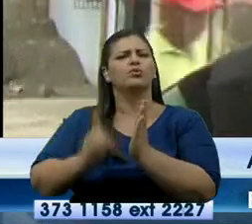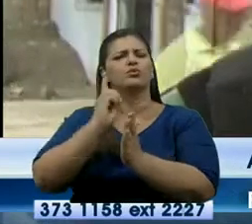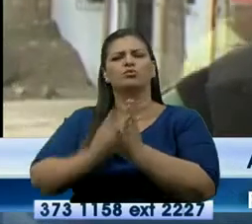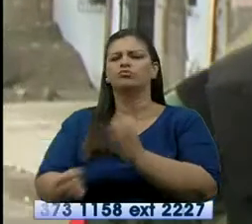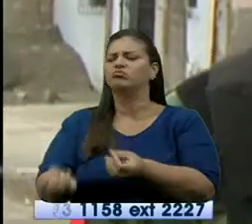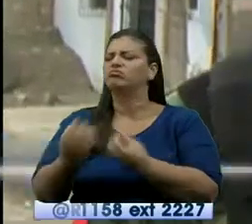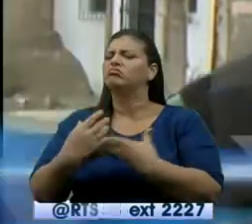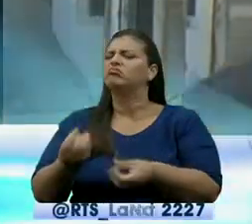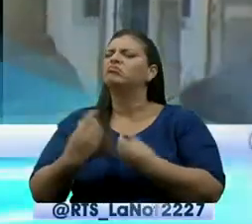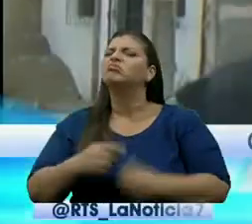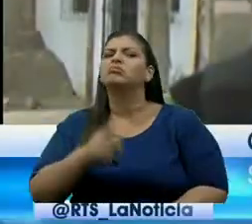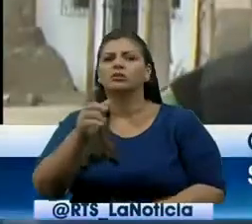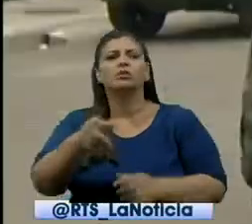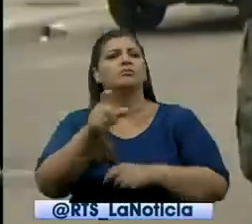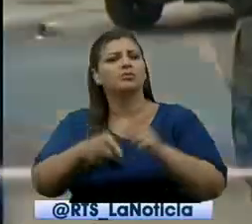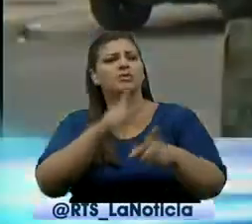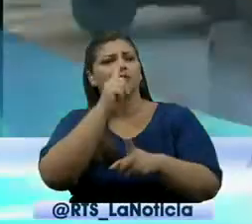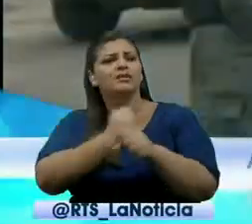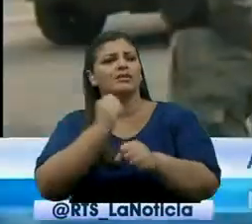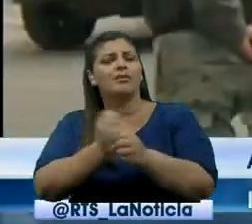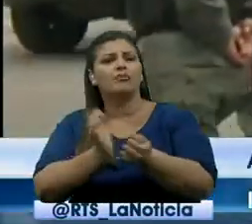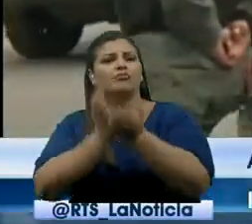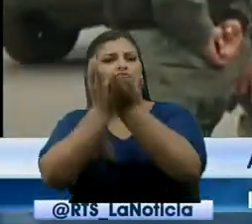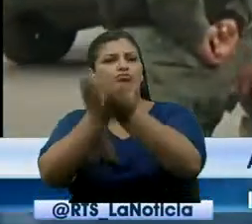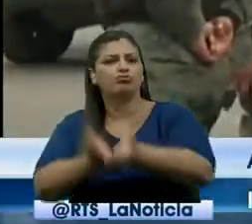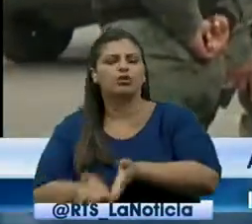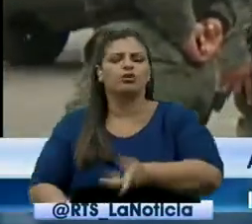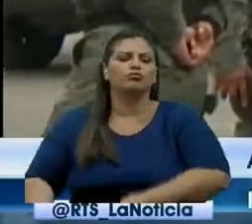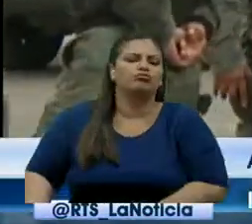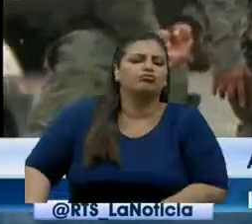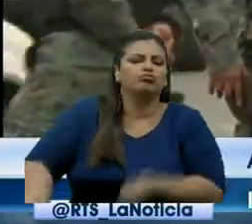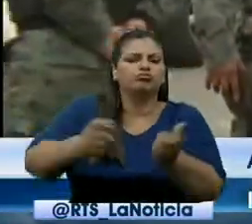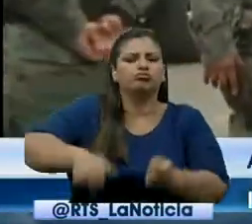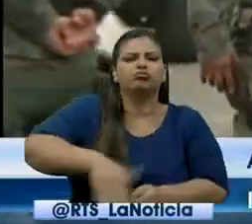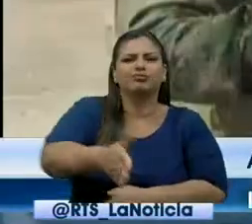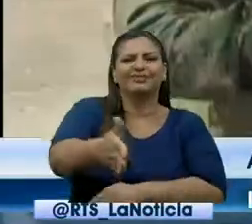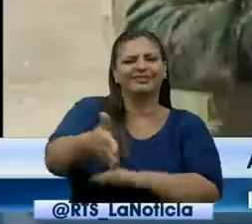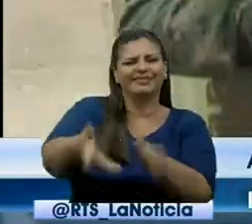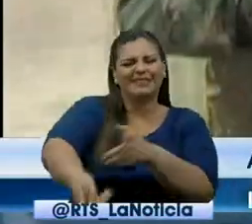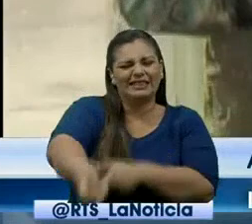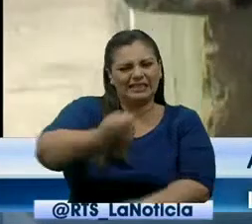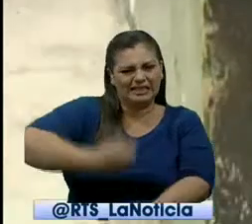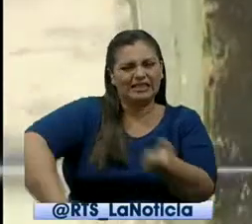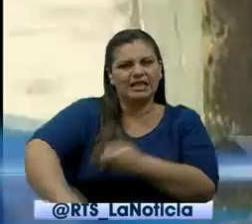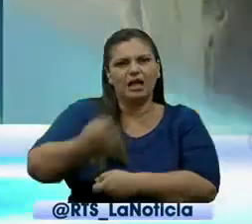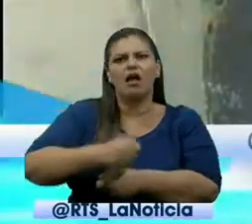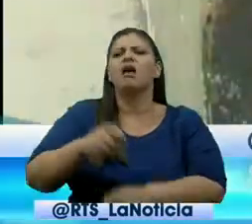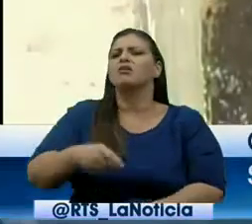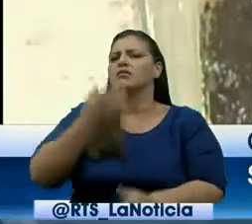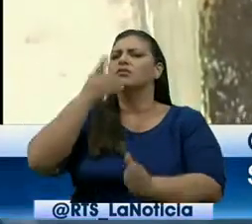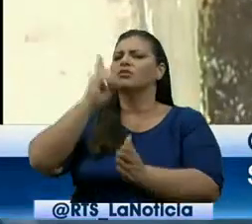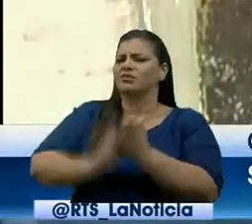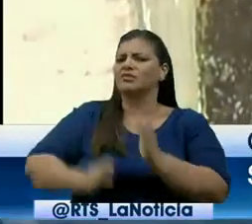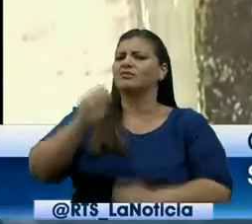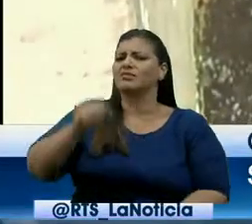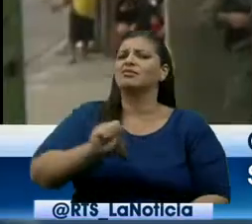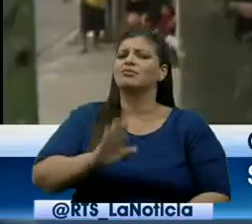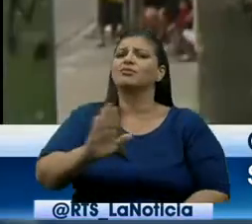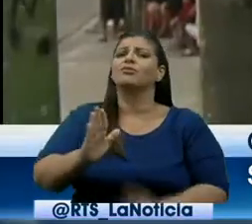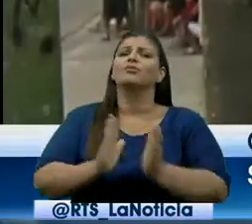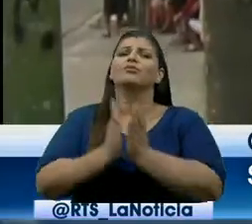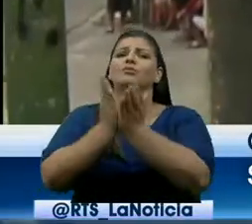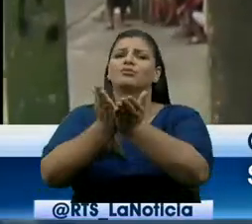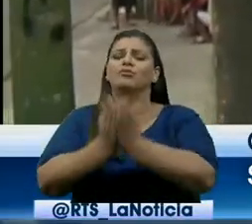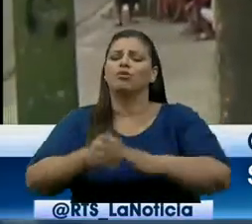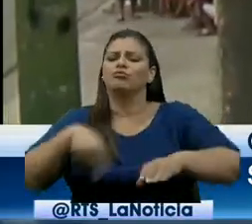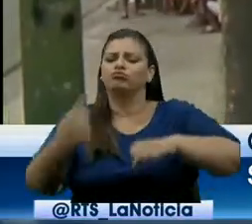de pescadores artesanales que son robados en los canales y posterior a esto les quitan los motores. El dueño